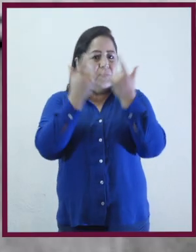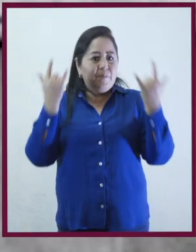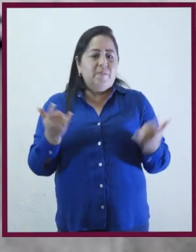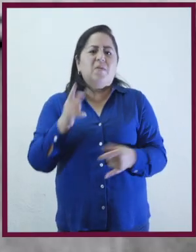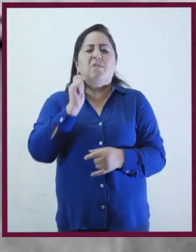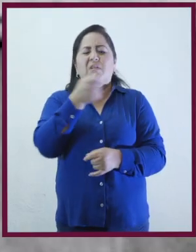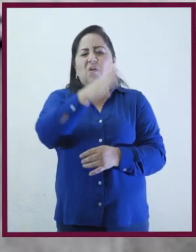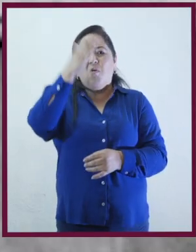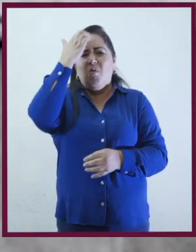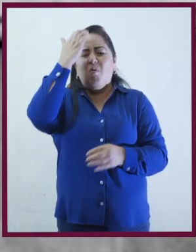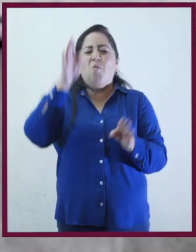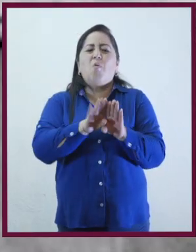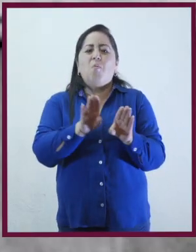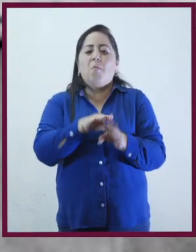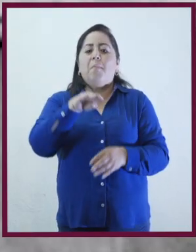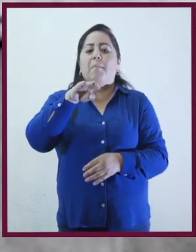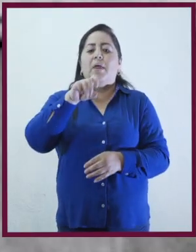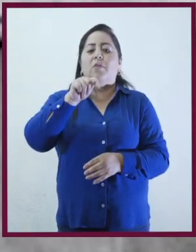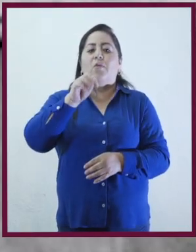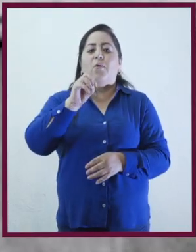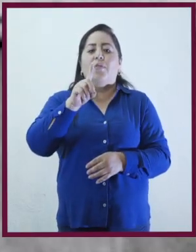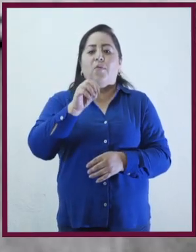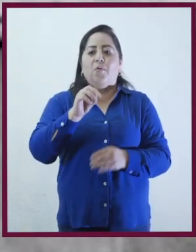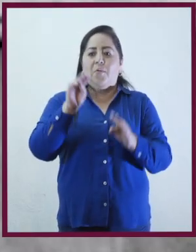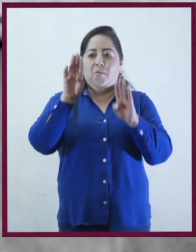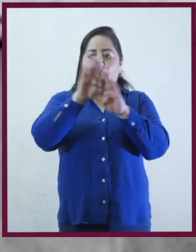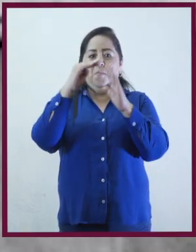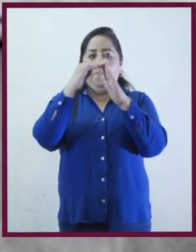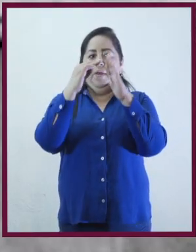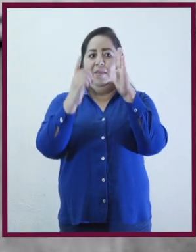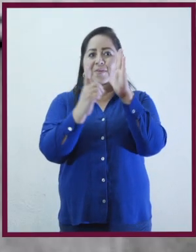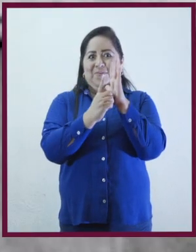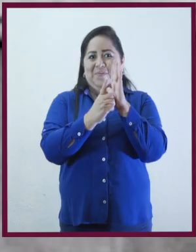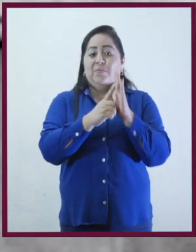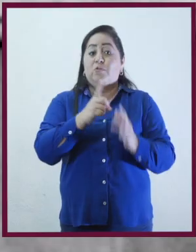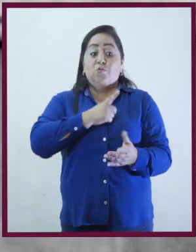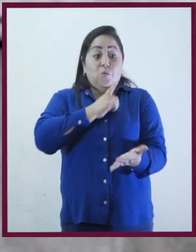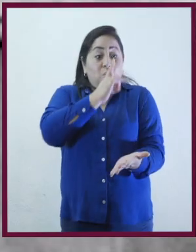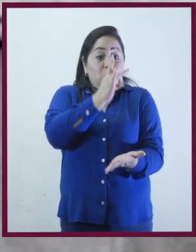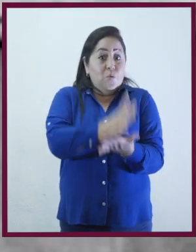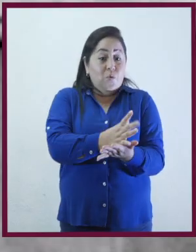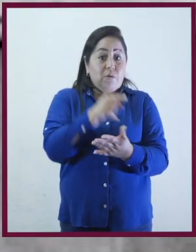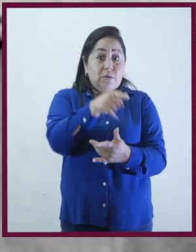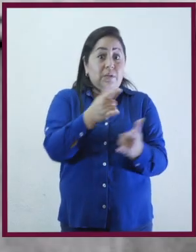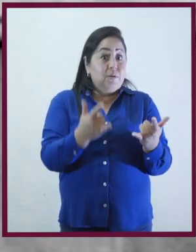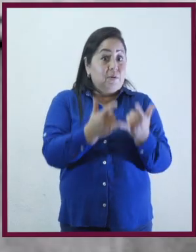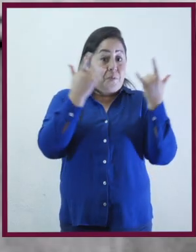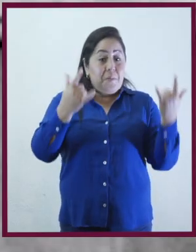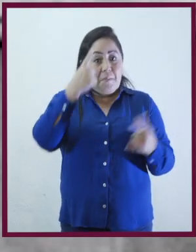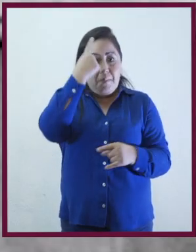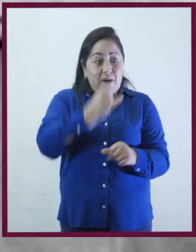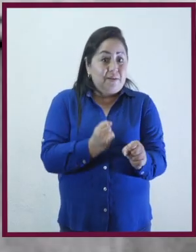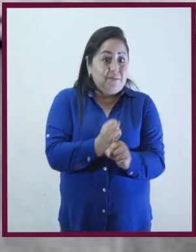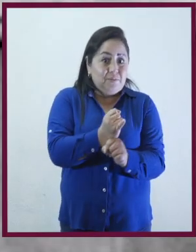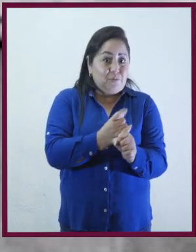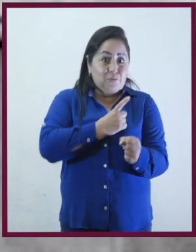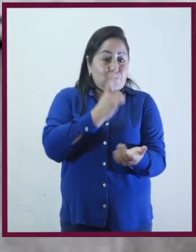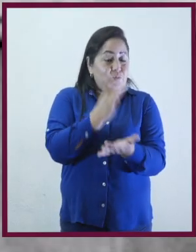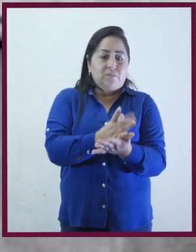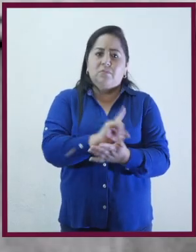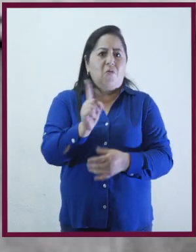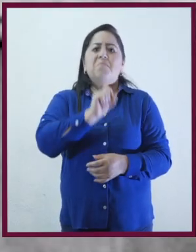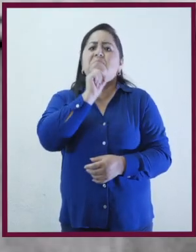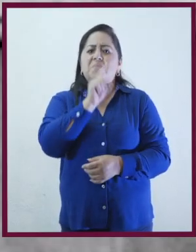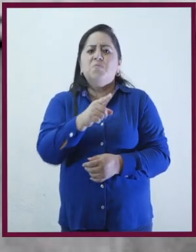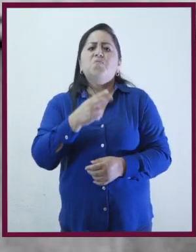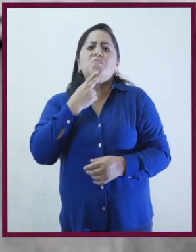lo conocemos como método. Los métodos no solamente los utilizan los historiadores para sus investigaciones,